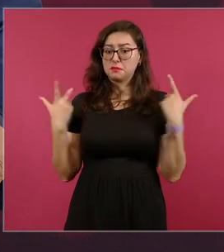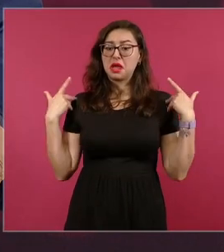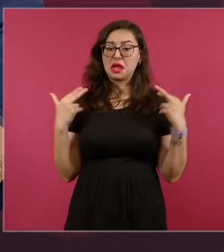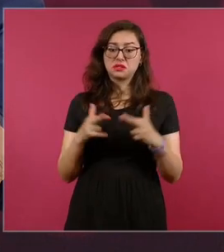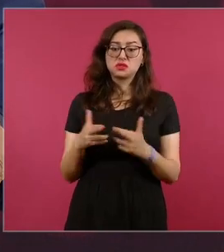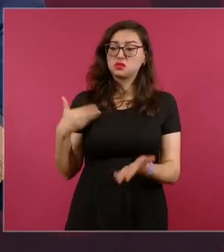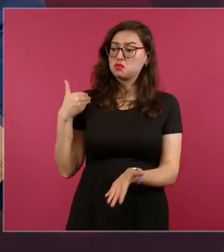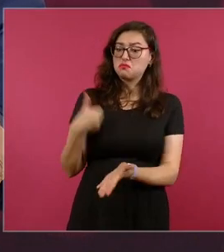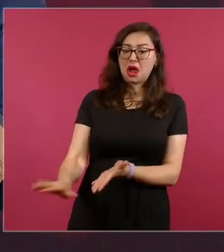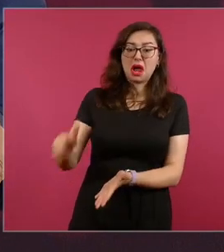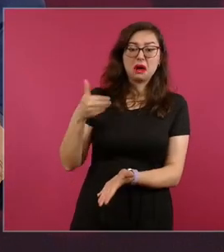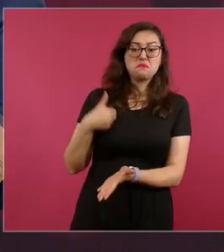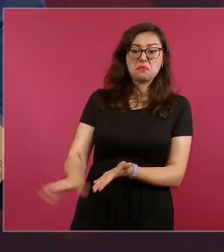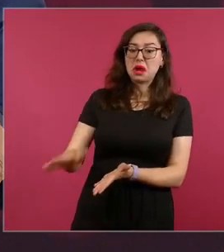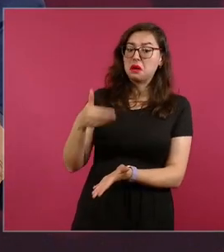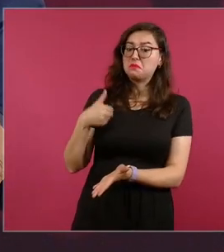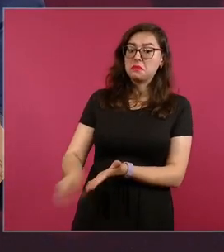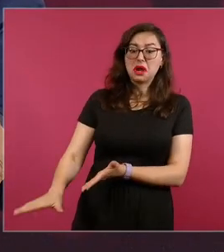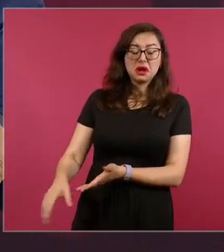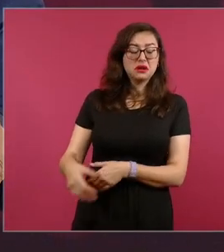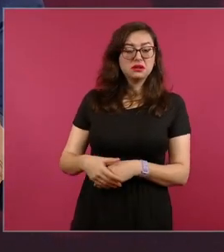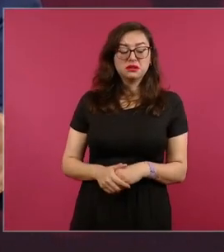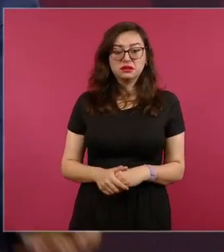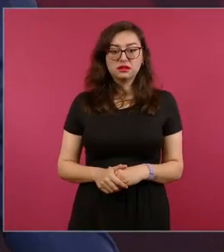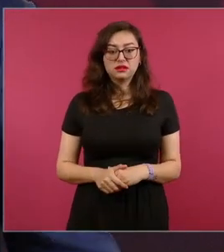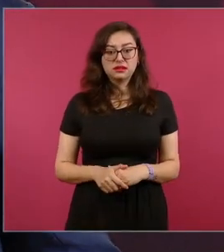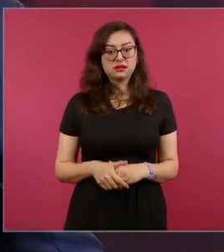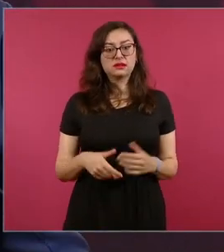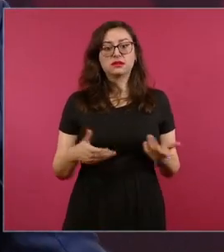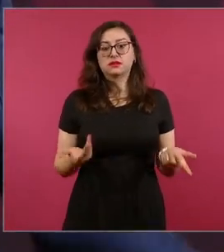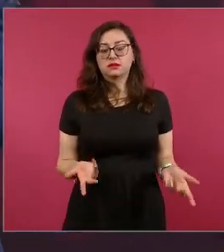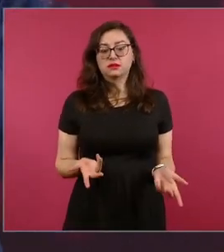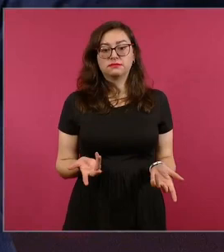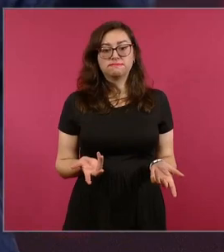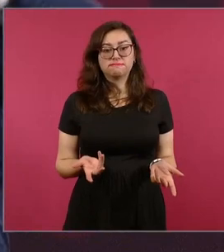trabajadores de la educación y a todos